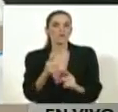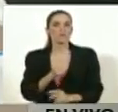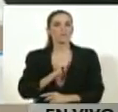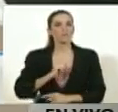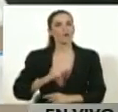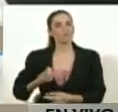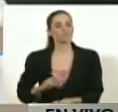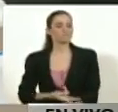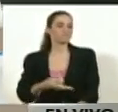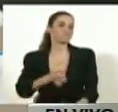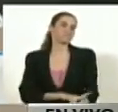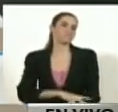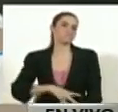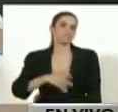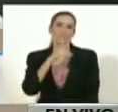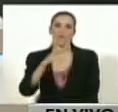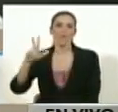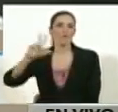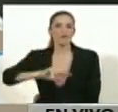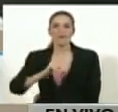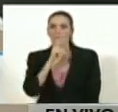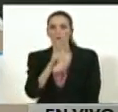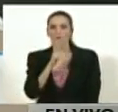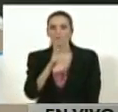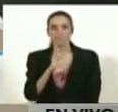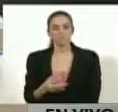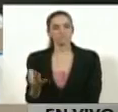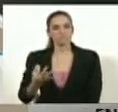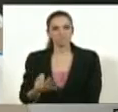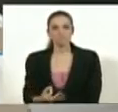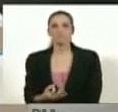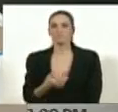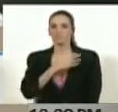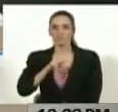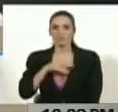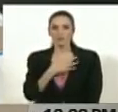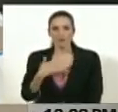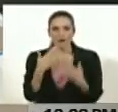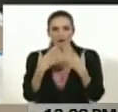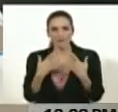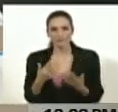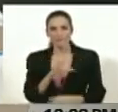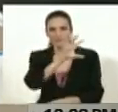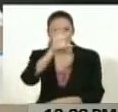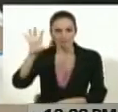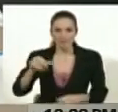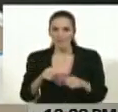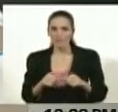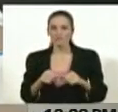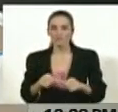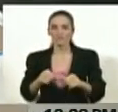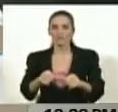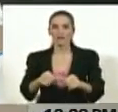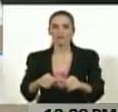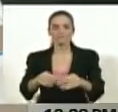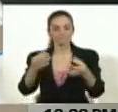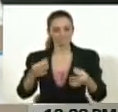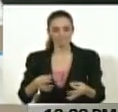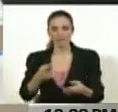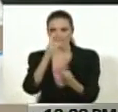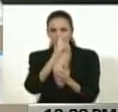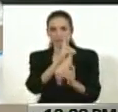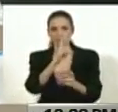se llevó a cabo de forma grotesca nosotros queremos agradecer a los países que mantienen una posición